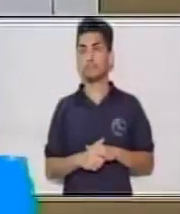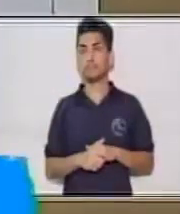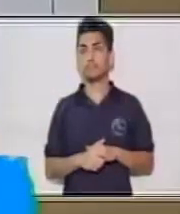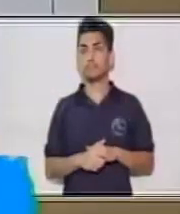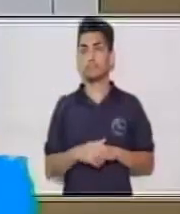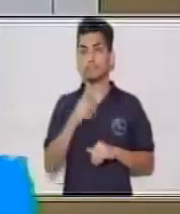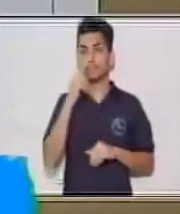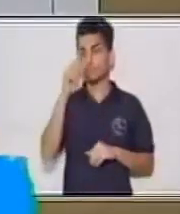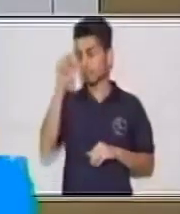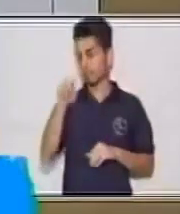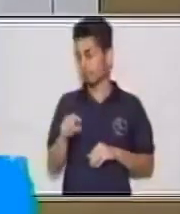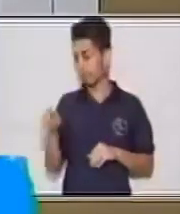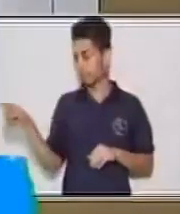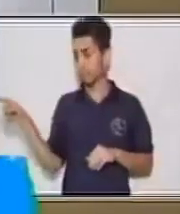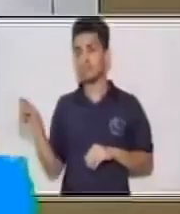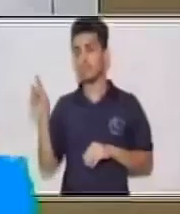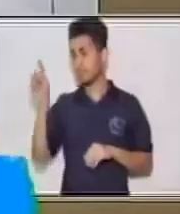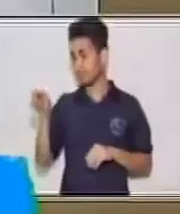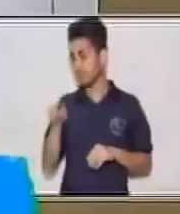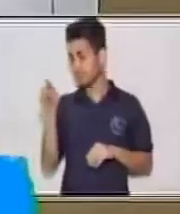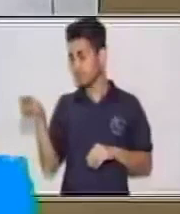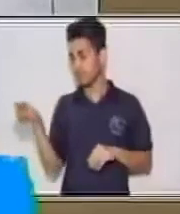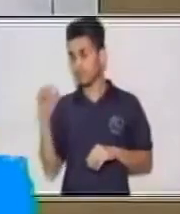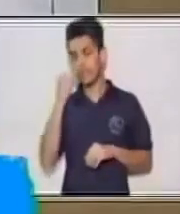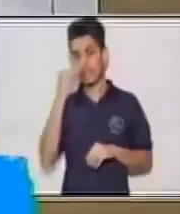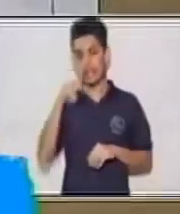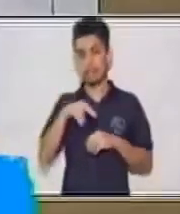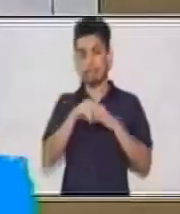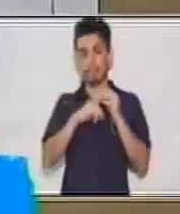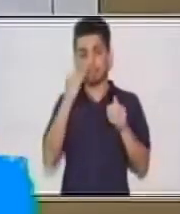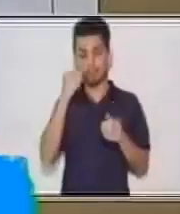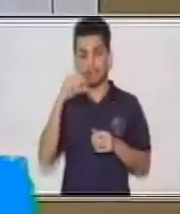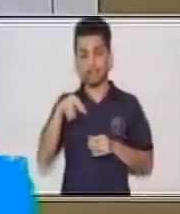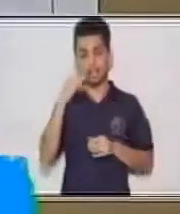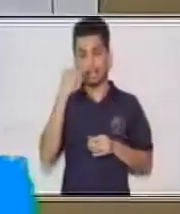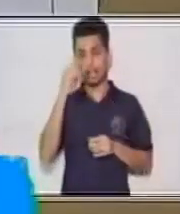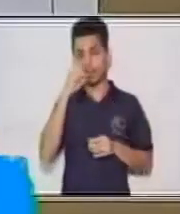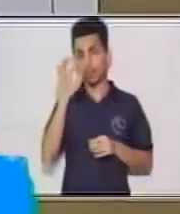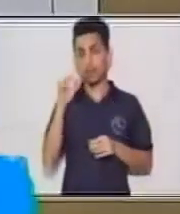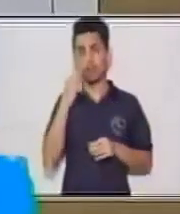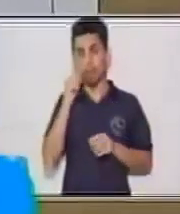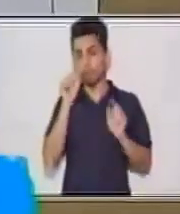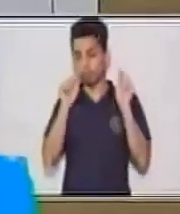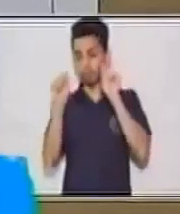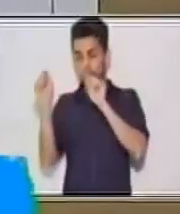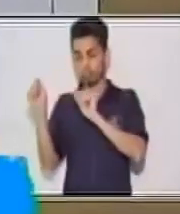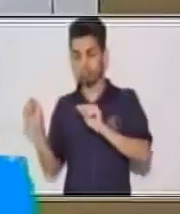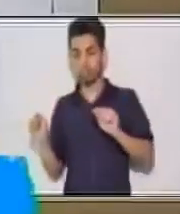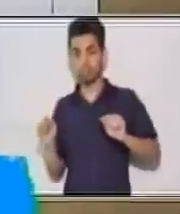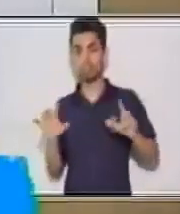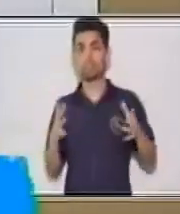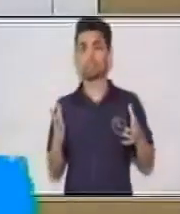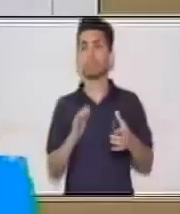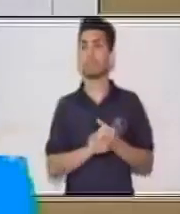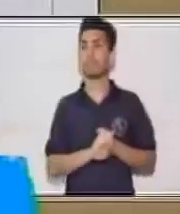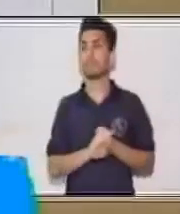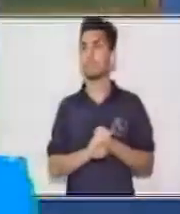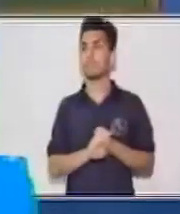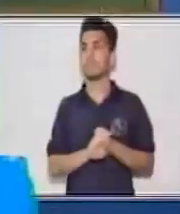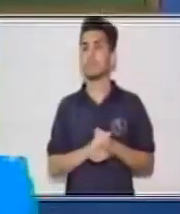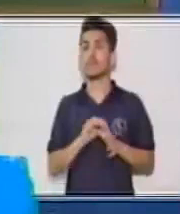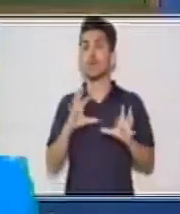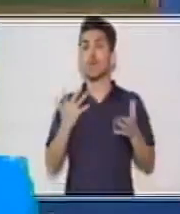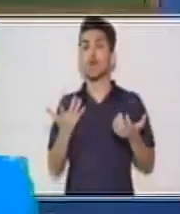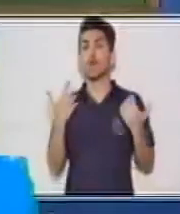infinito, pero dentro de este plano podemos ir ubicando nosotros varios puntos que se llaman pares ordenados. ¿Y cómo se